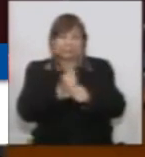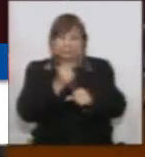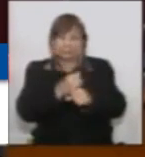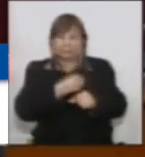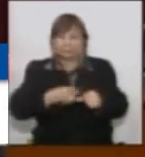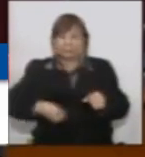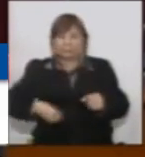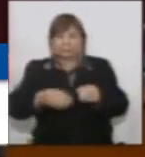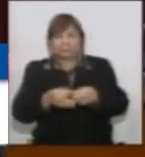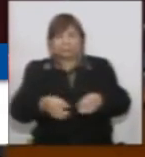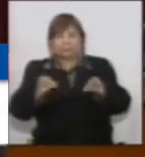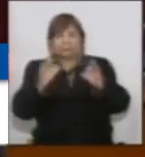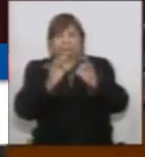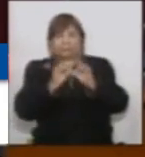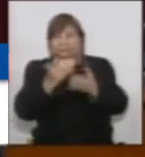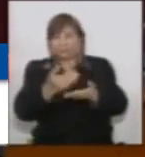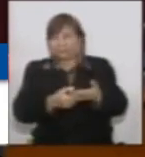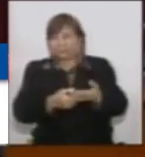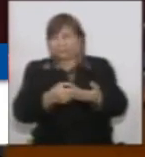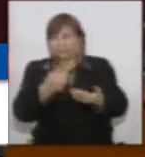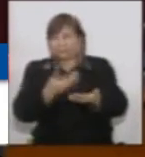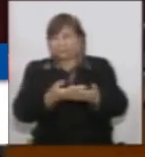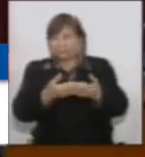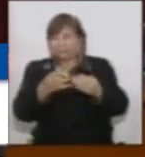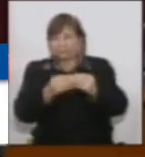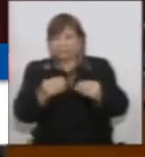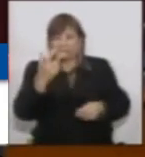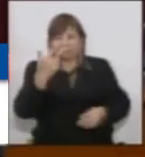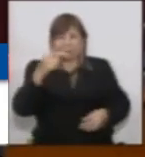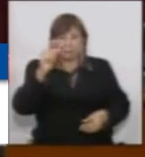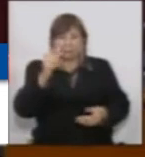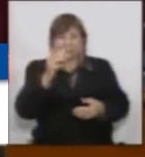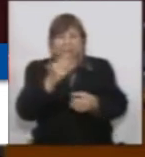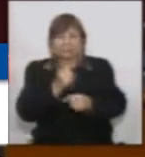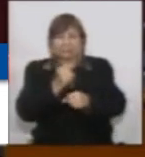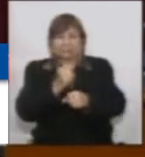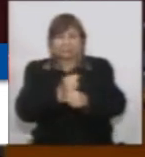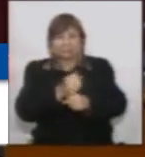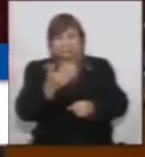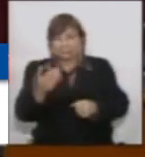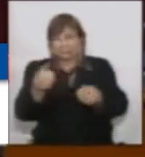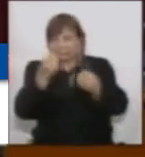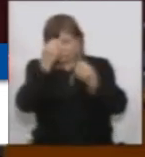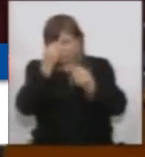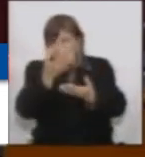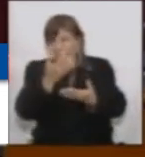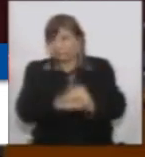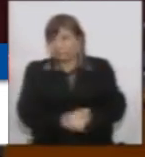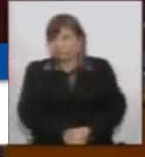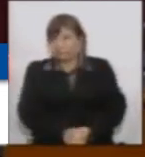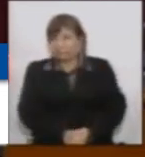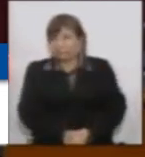Trabajo, tan importante como el que es, habiendo que recuperar más de 3 millones de puestos de trabajo, usted no nos haya hecho caso,